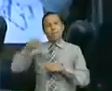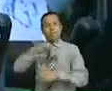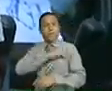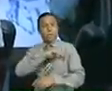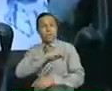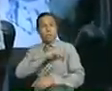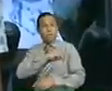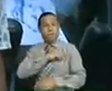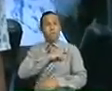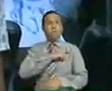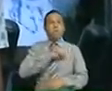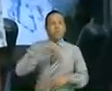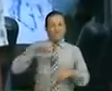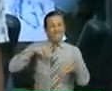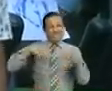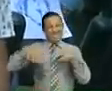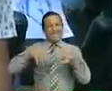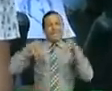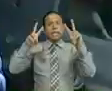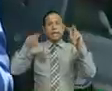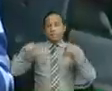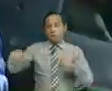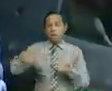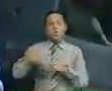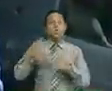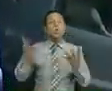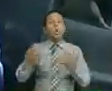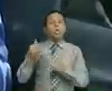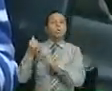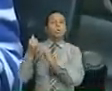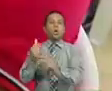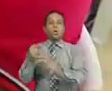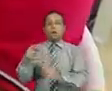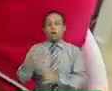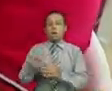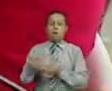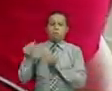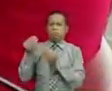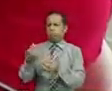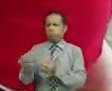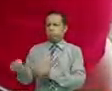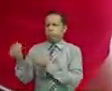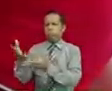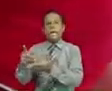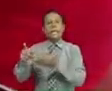de Solca. Allí le entregaron a los niños de la Casa de Salud tablets para su